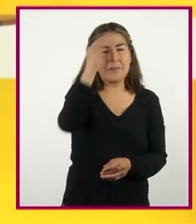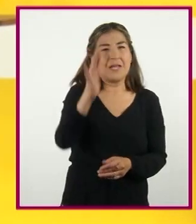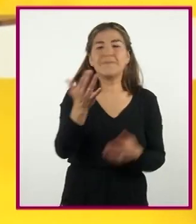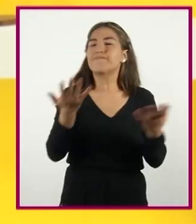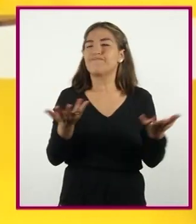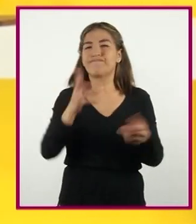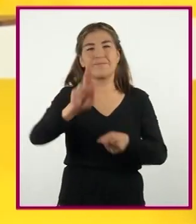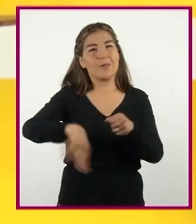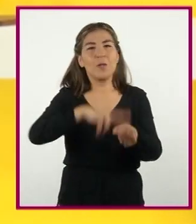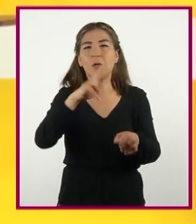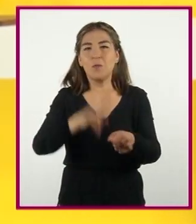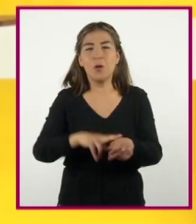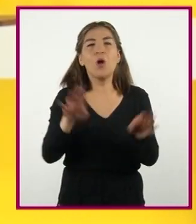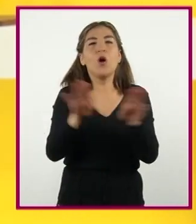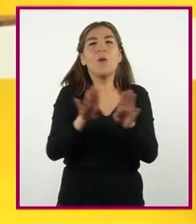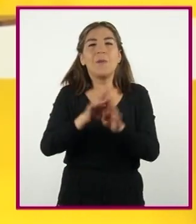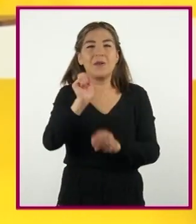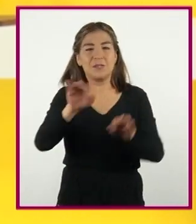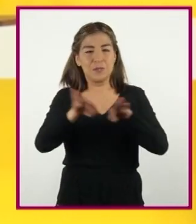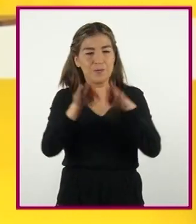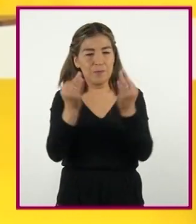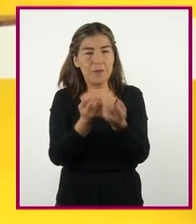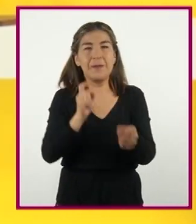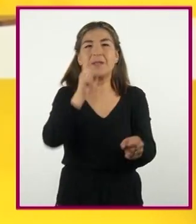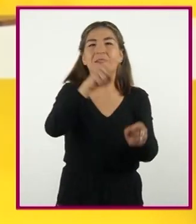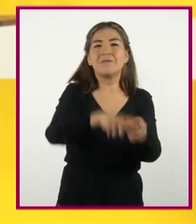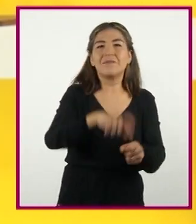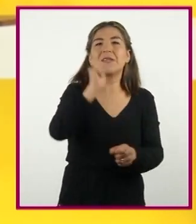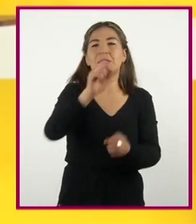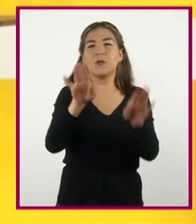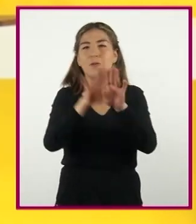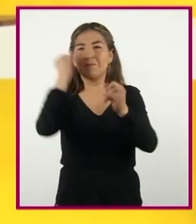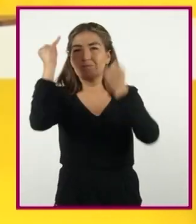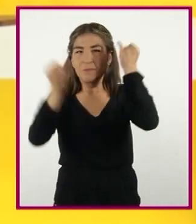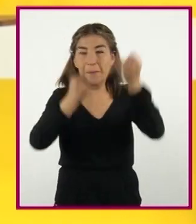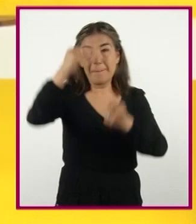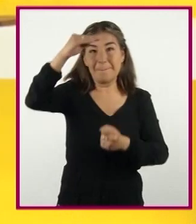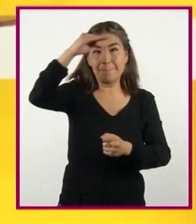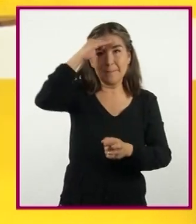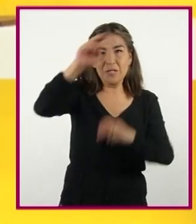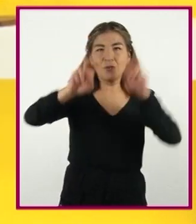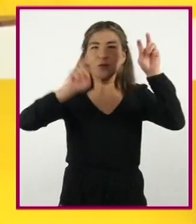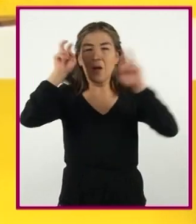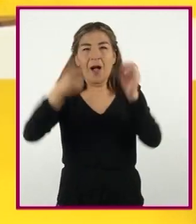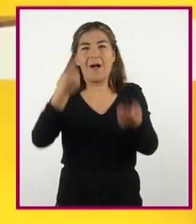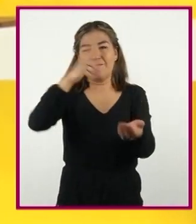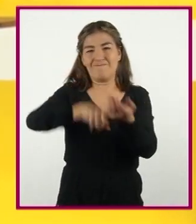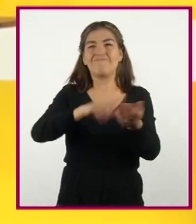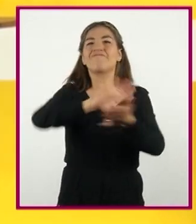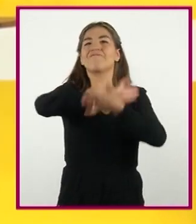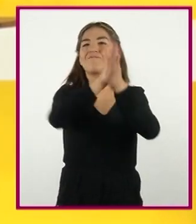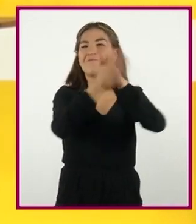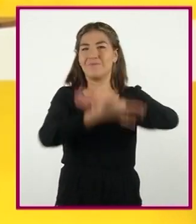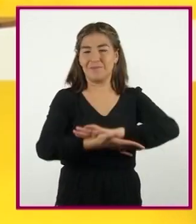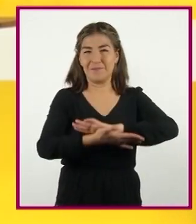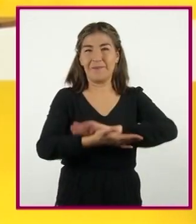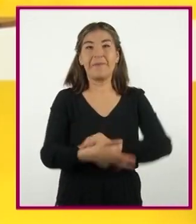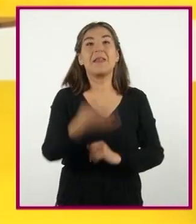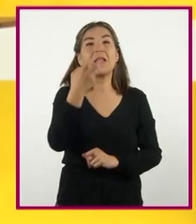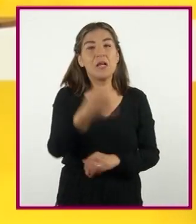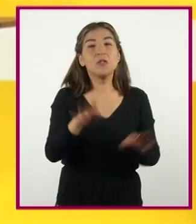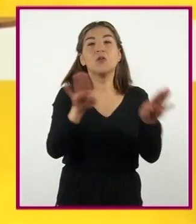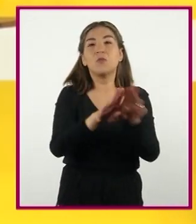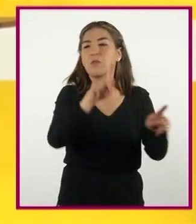normal. Formamos parte de una especie creativa que piensa, sueña y transforma. Todo lo